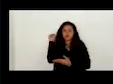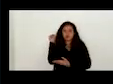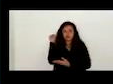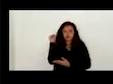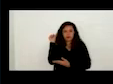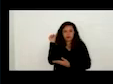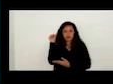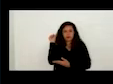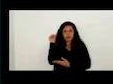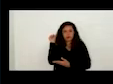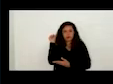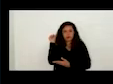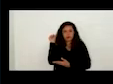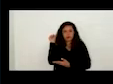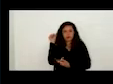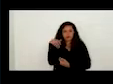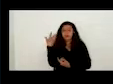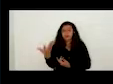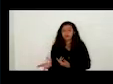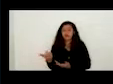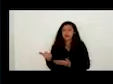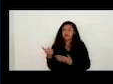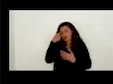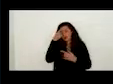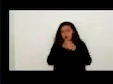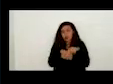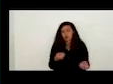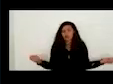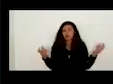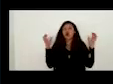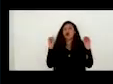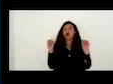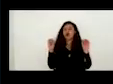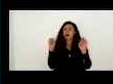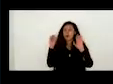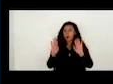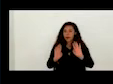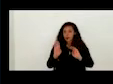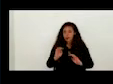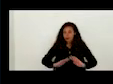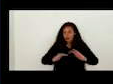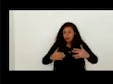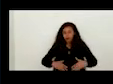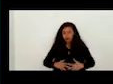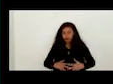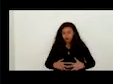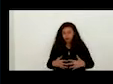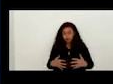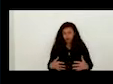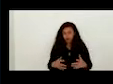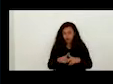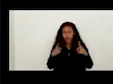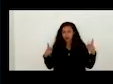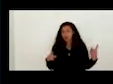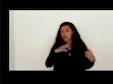que estos niños o ese producto que está en crecimiento pueda desarrollarse de una manera mucho más